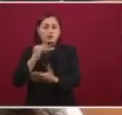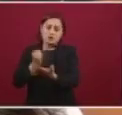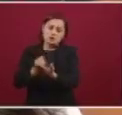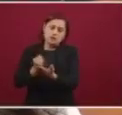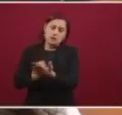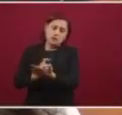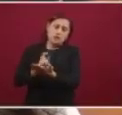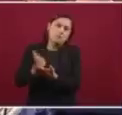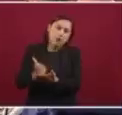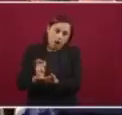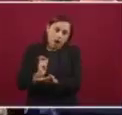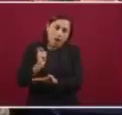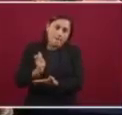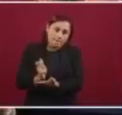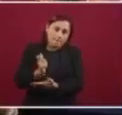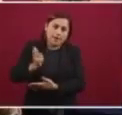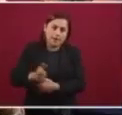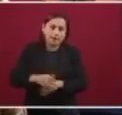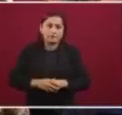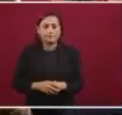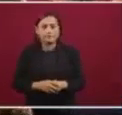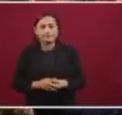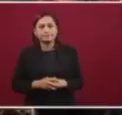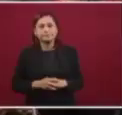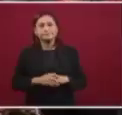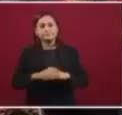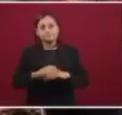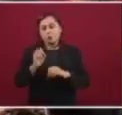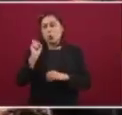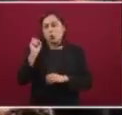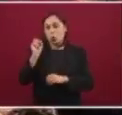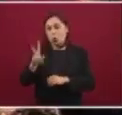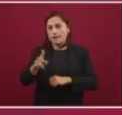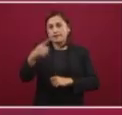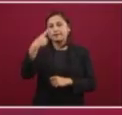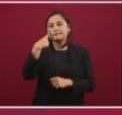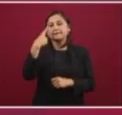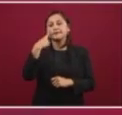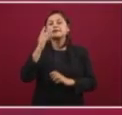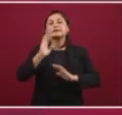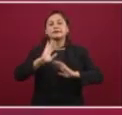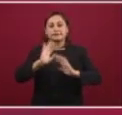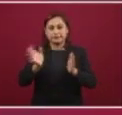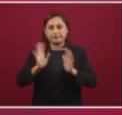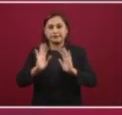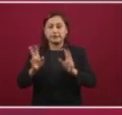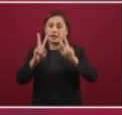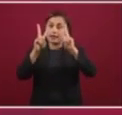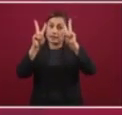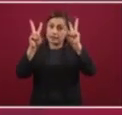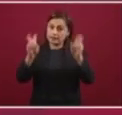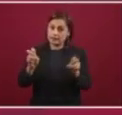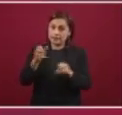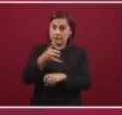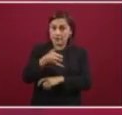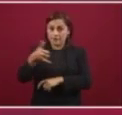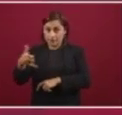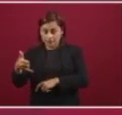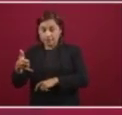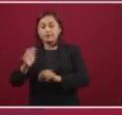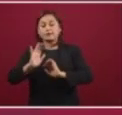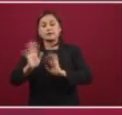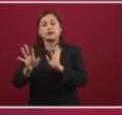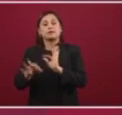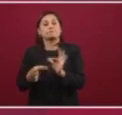intereses. De acuerdo. Sí, mire, ya avanzamos con lo del Infonavit, va